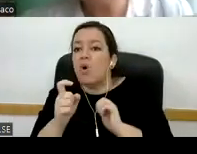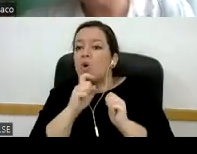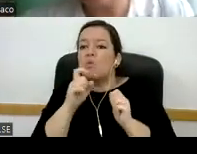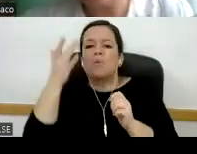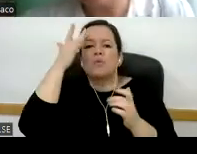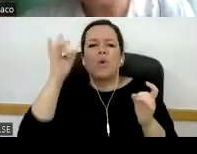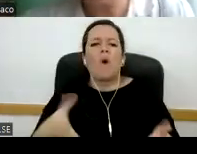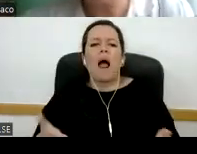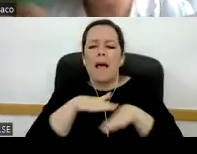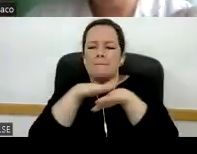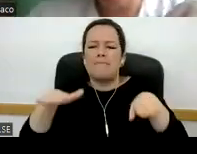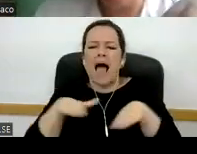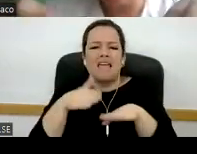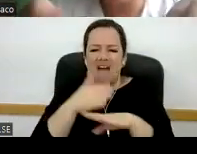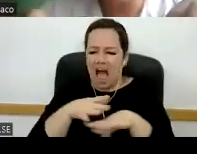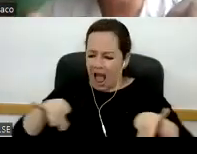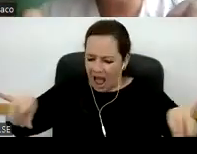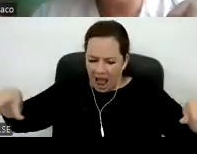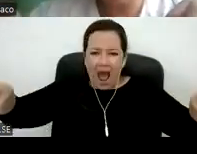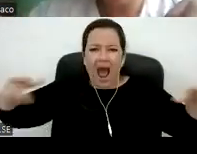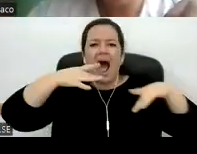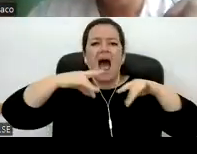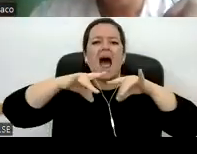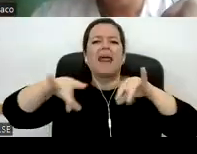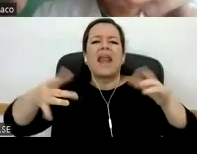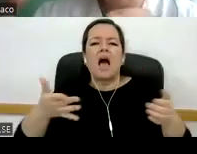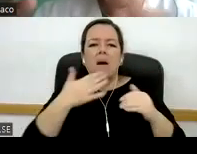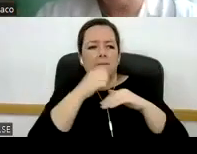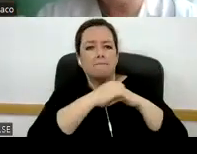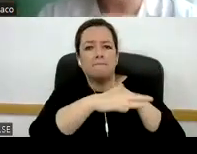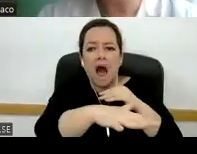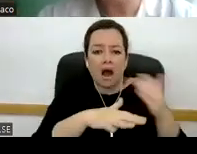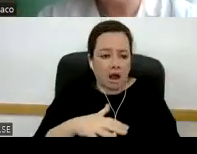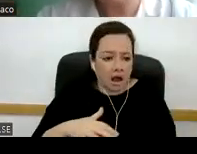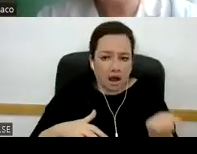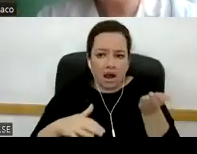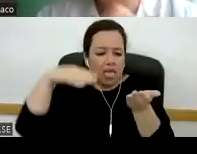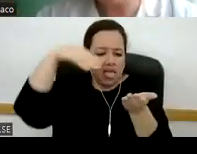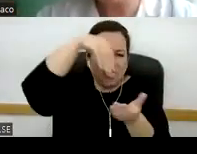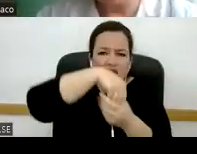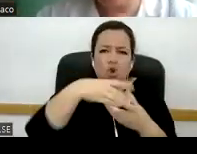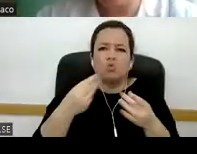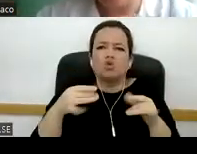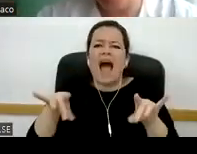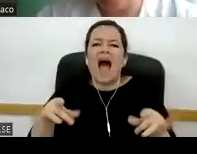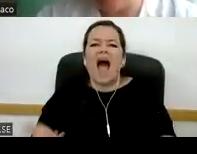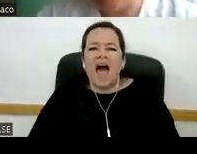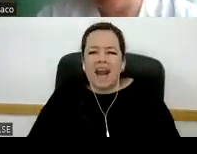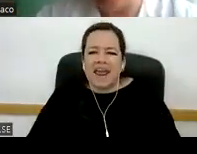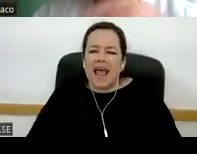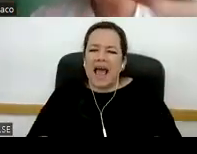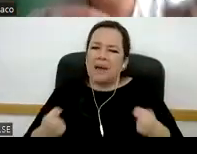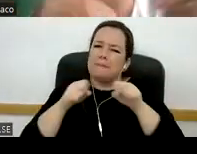playa que tiene mucha arena. Si tú coges agua del mar, vas a encontrarte más arena en el interior y eso puede ser que formes como